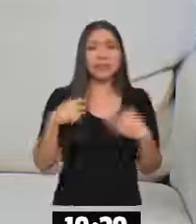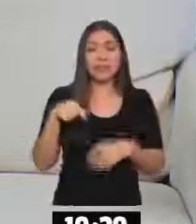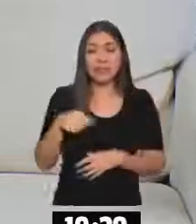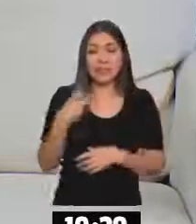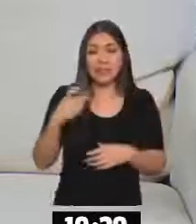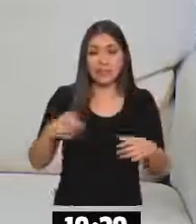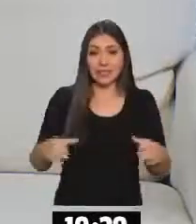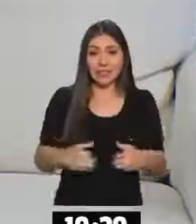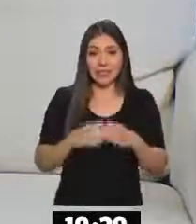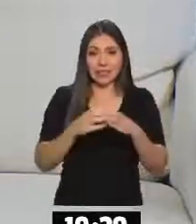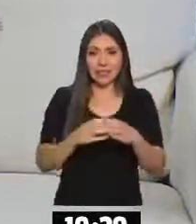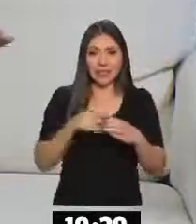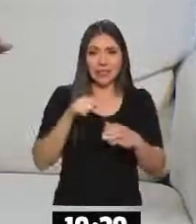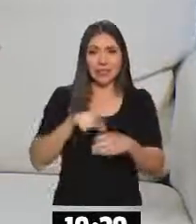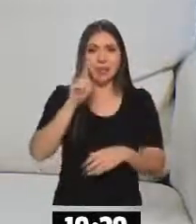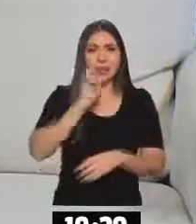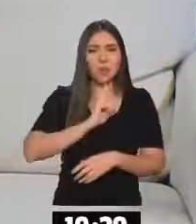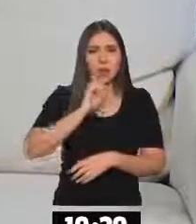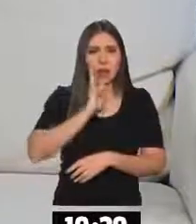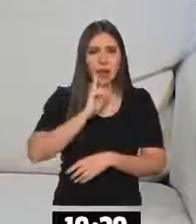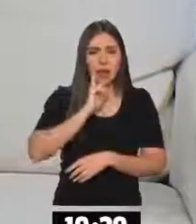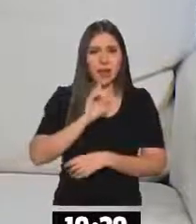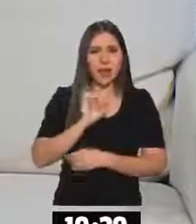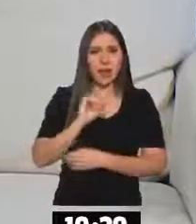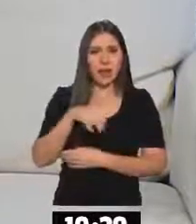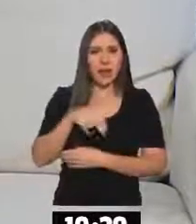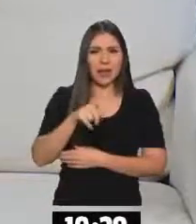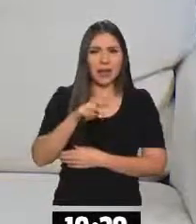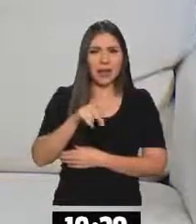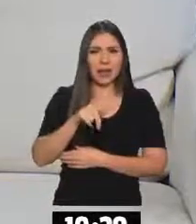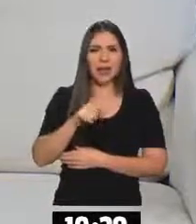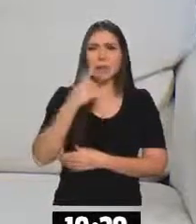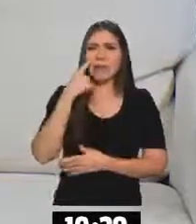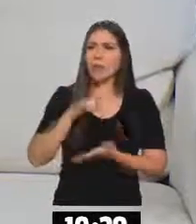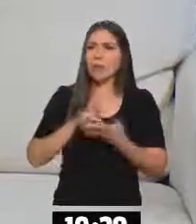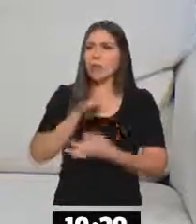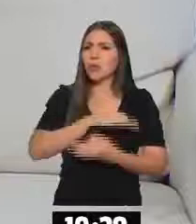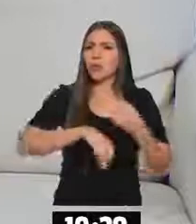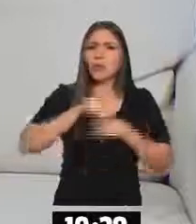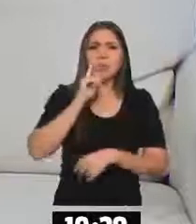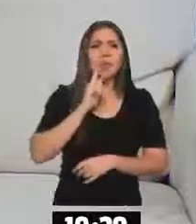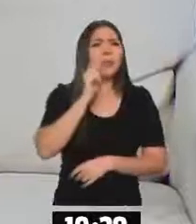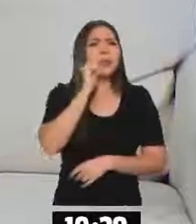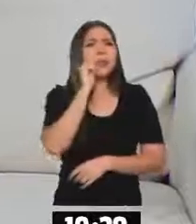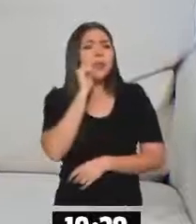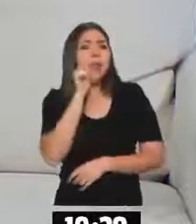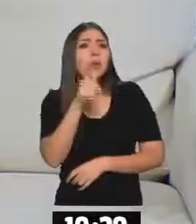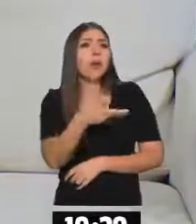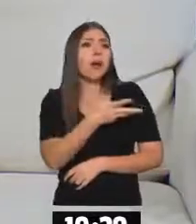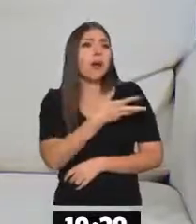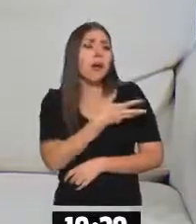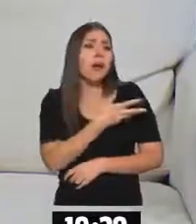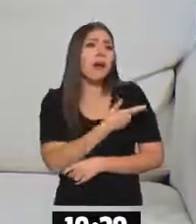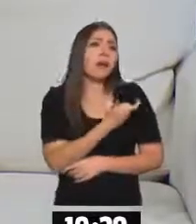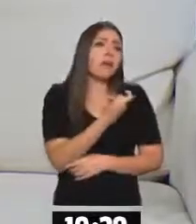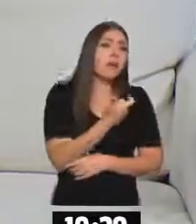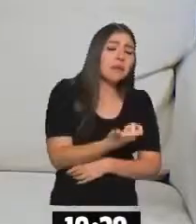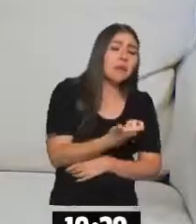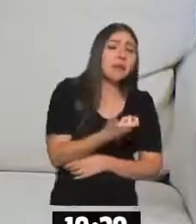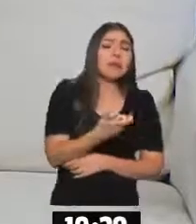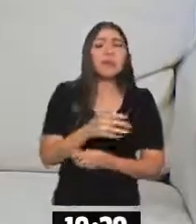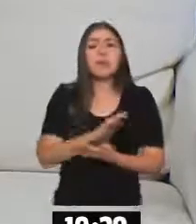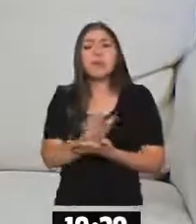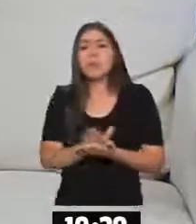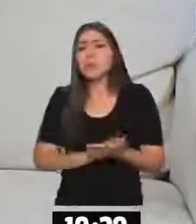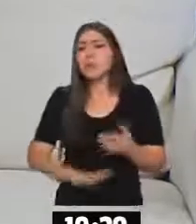todas las mujeres. No importa tu sector social, no importa tu nivel y